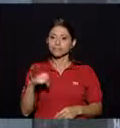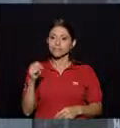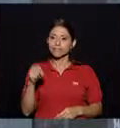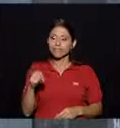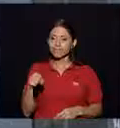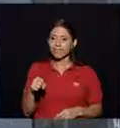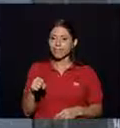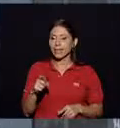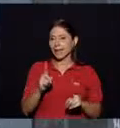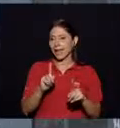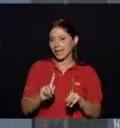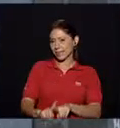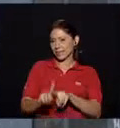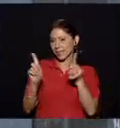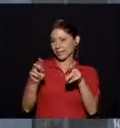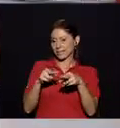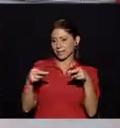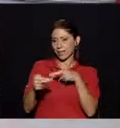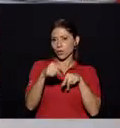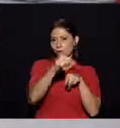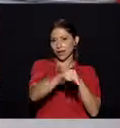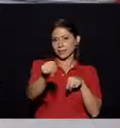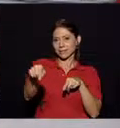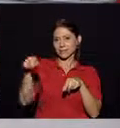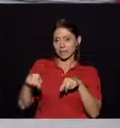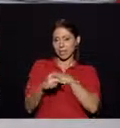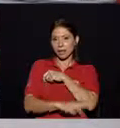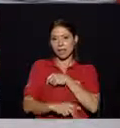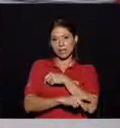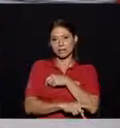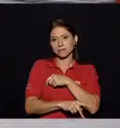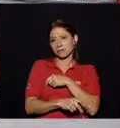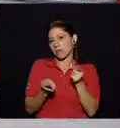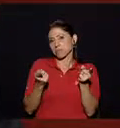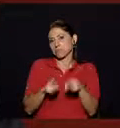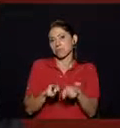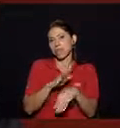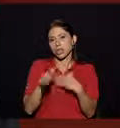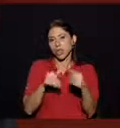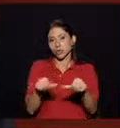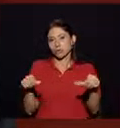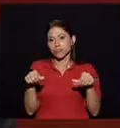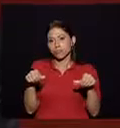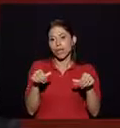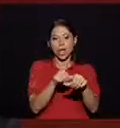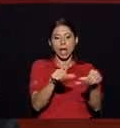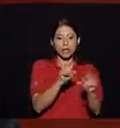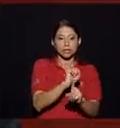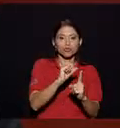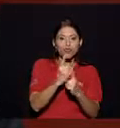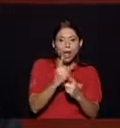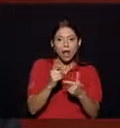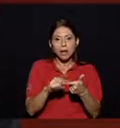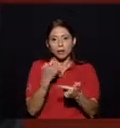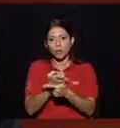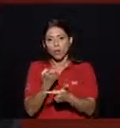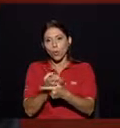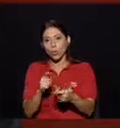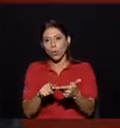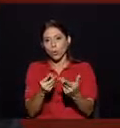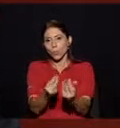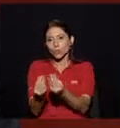bueno, hay por supuesto diferencias regionales en el país que se dan en todos los ámbitos, ¿verdad? En el plano social, en el plano económico,